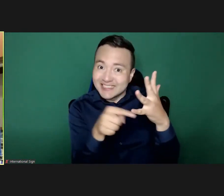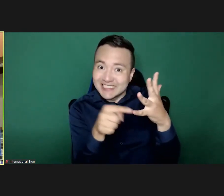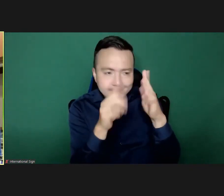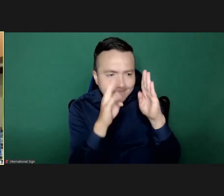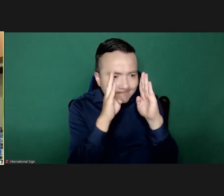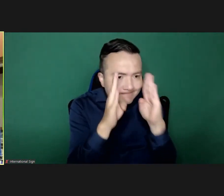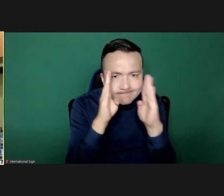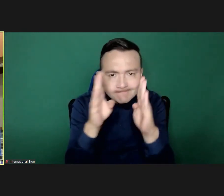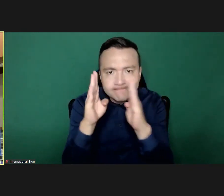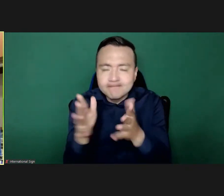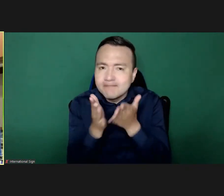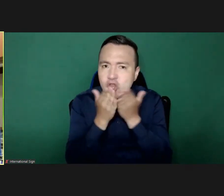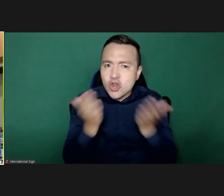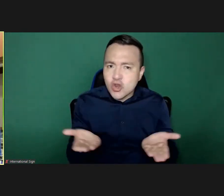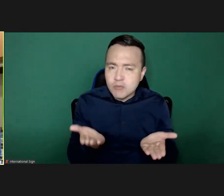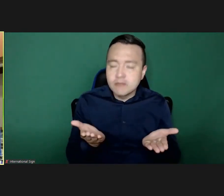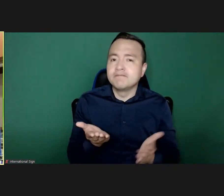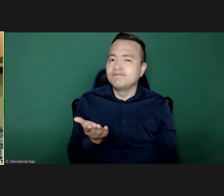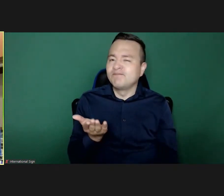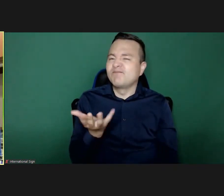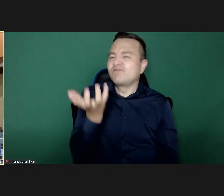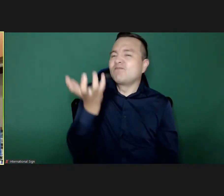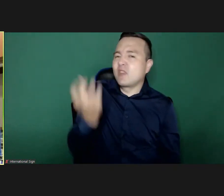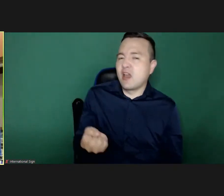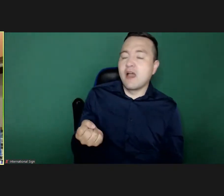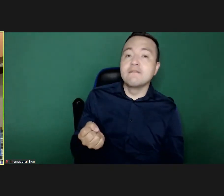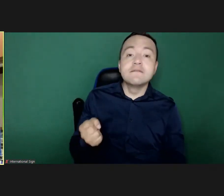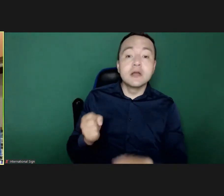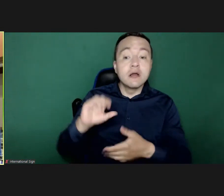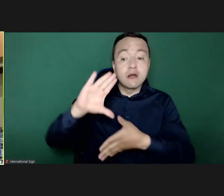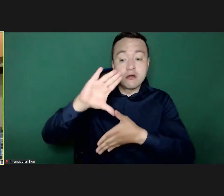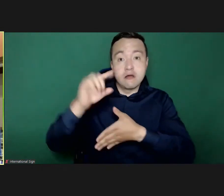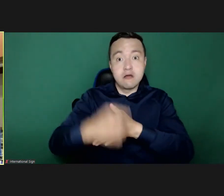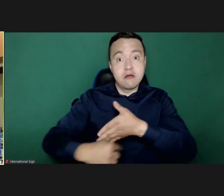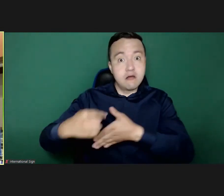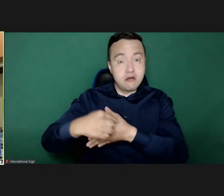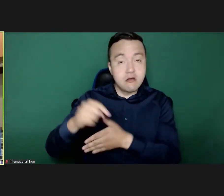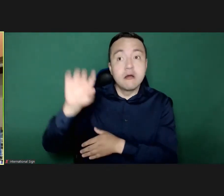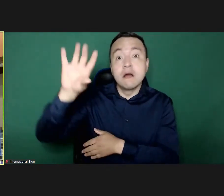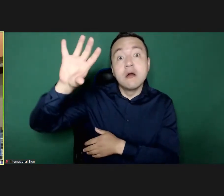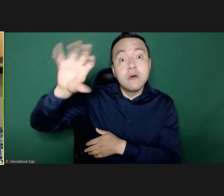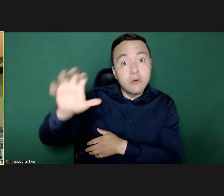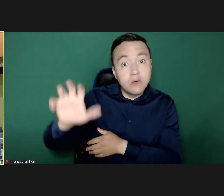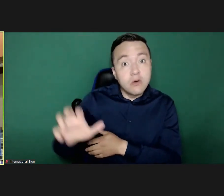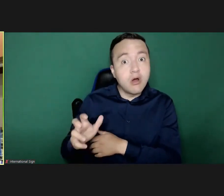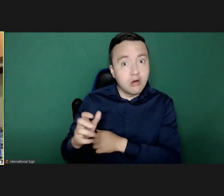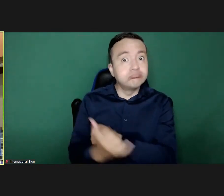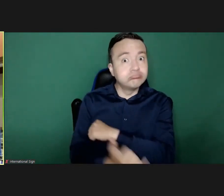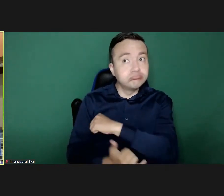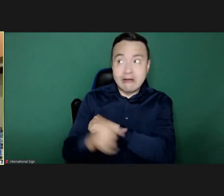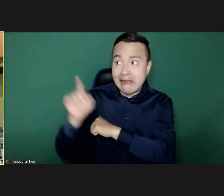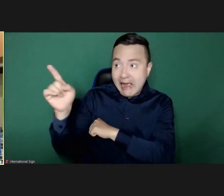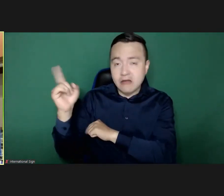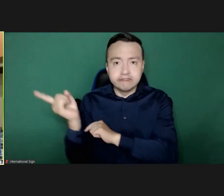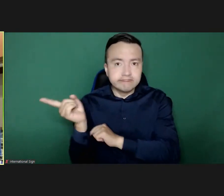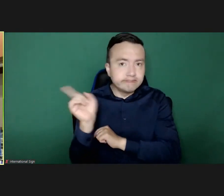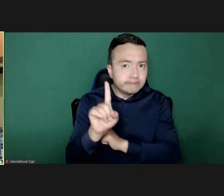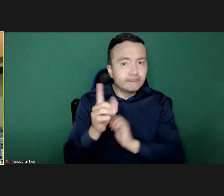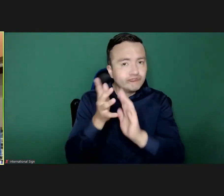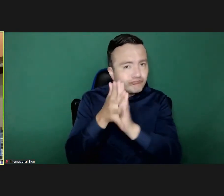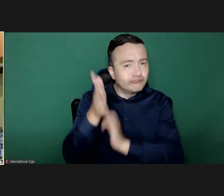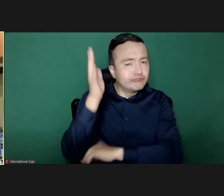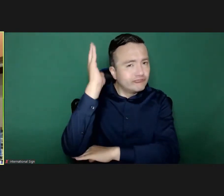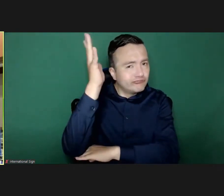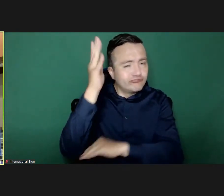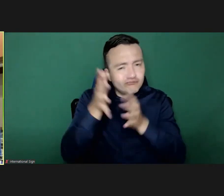Presentaremos la forma en que algunos de los países han mejorado su atención primaria para la prevención de ENTs, así como el marco disponible de herramientas para